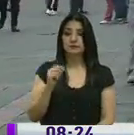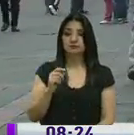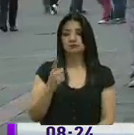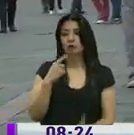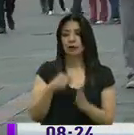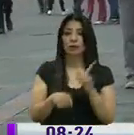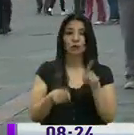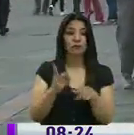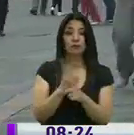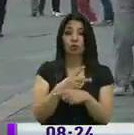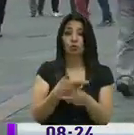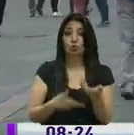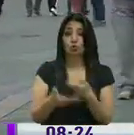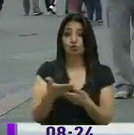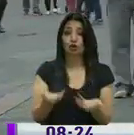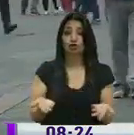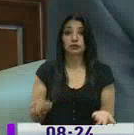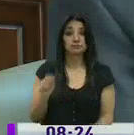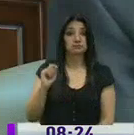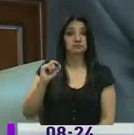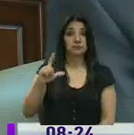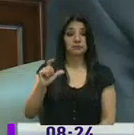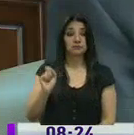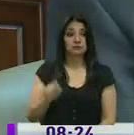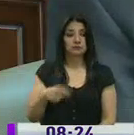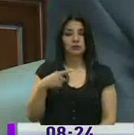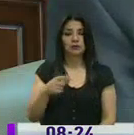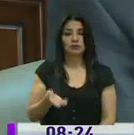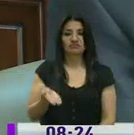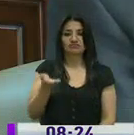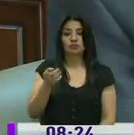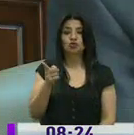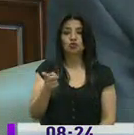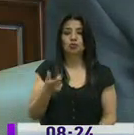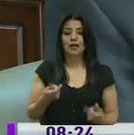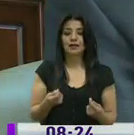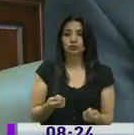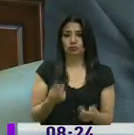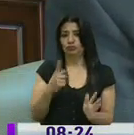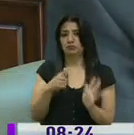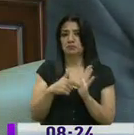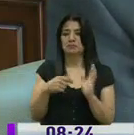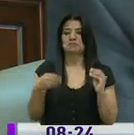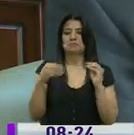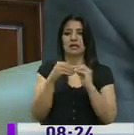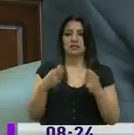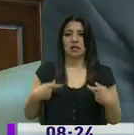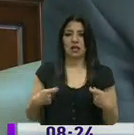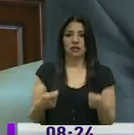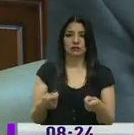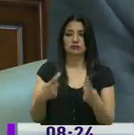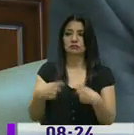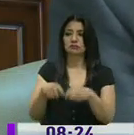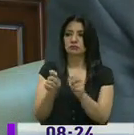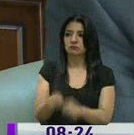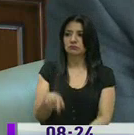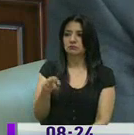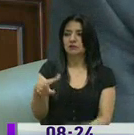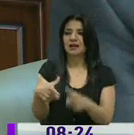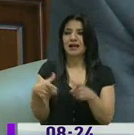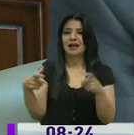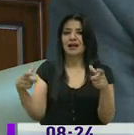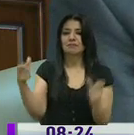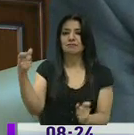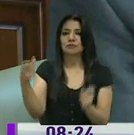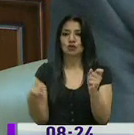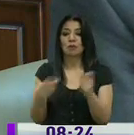muchos artículos aumenten y te sube tu estructura de costos porque tú tienes si te doy un ejemplo que contratar un camión más a